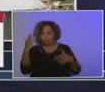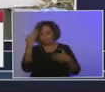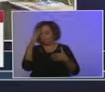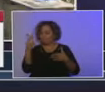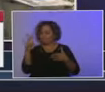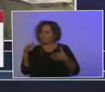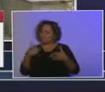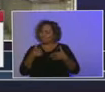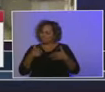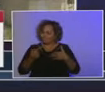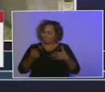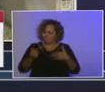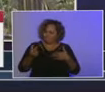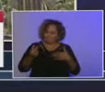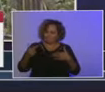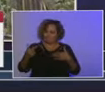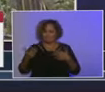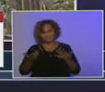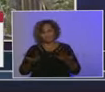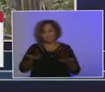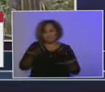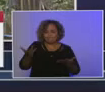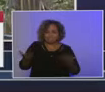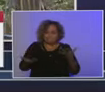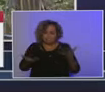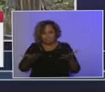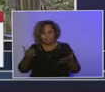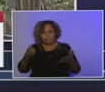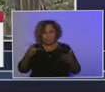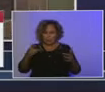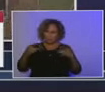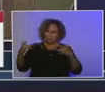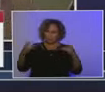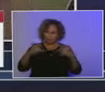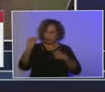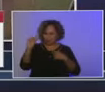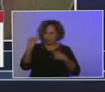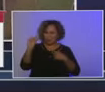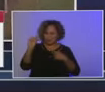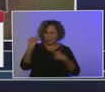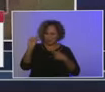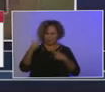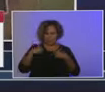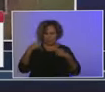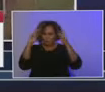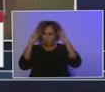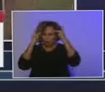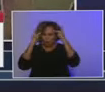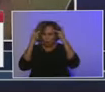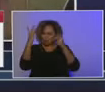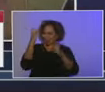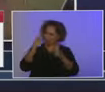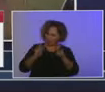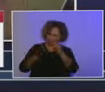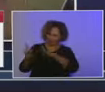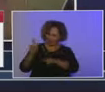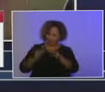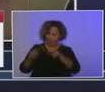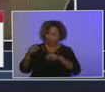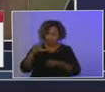Lo que a mí me levanta un poco de preocupación es que yo no creo que de